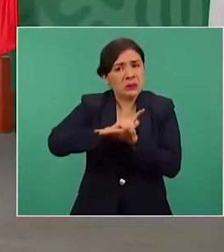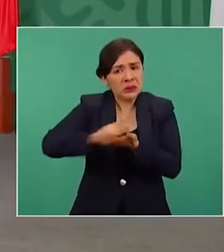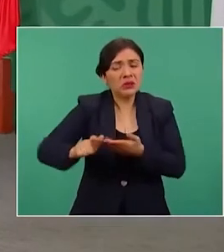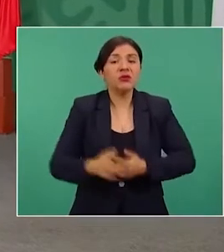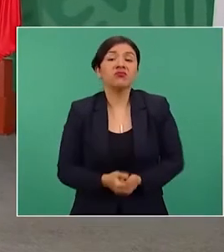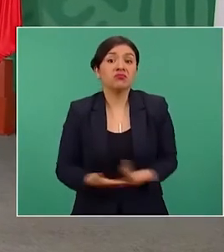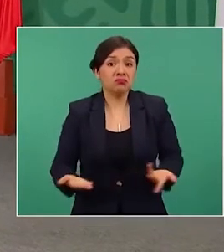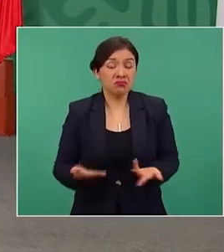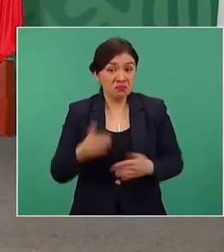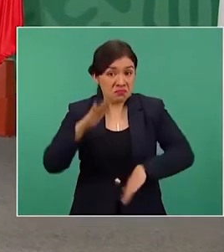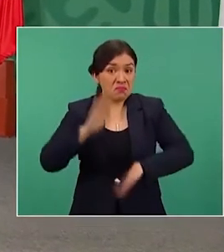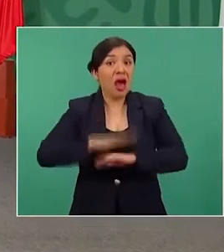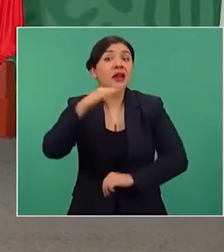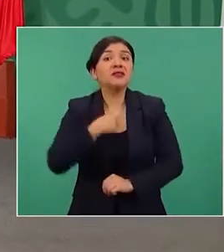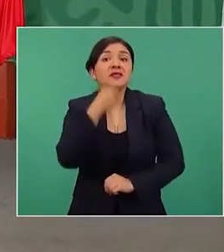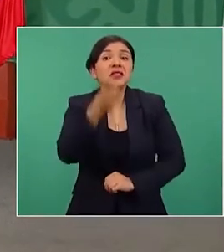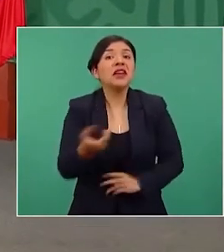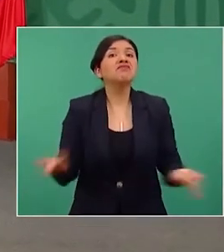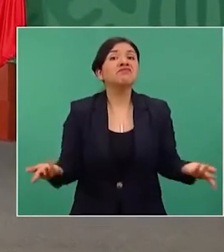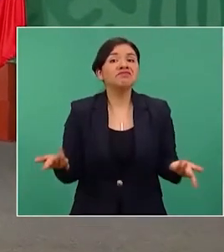¿Tengo que decir más?